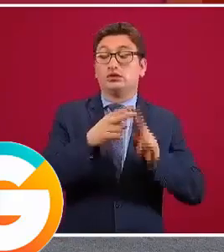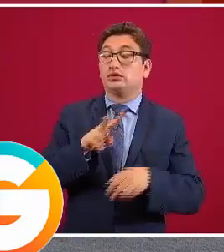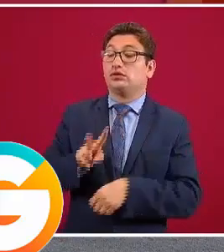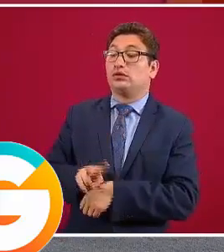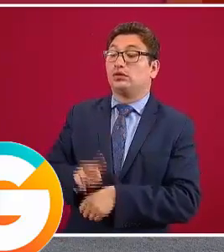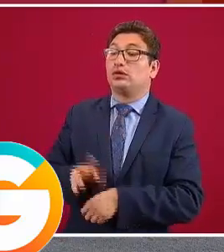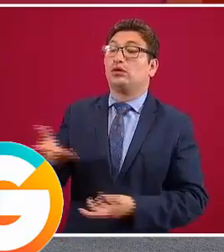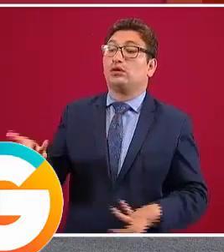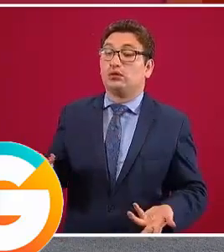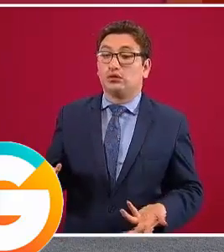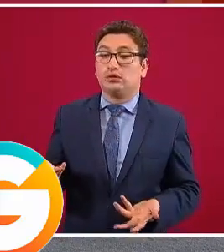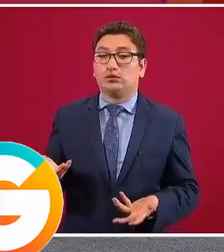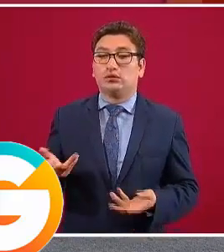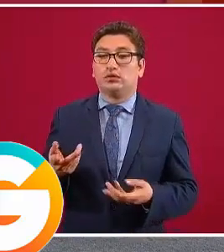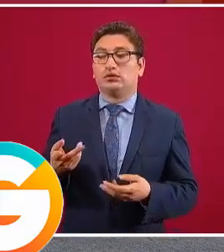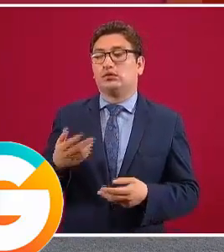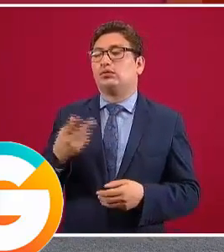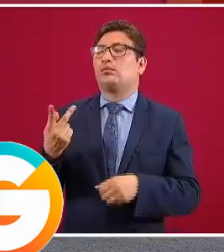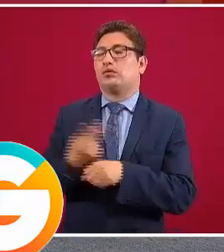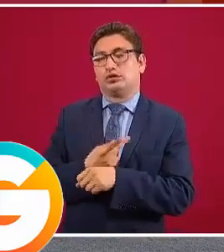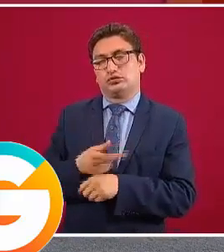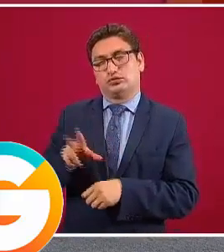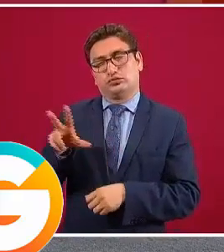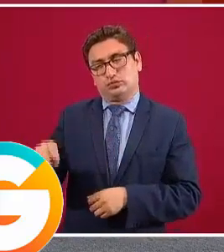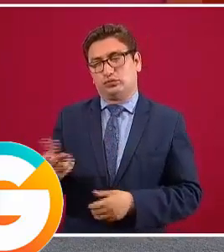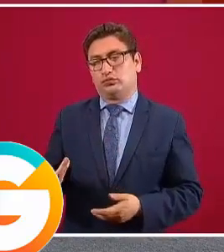dice, no seas